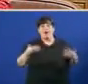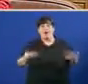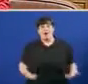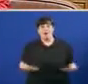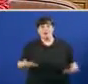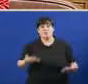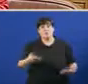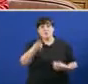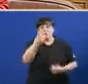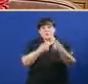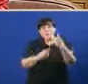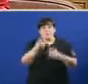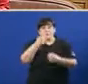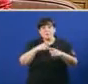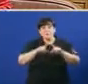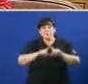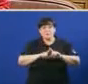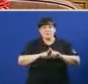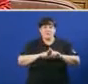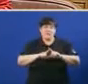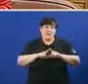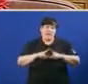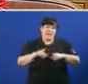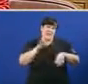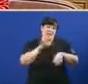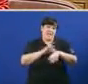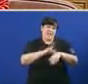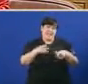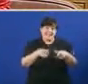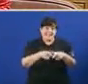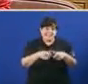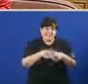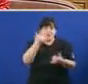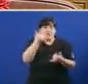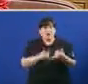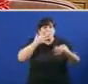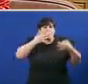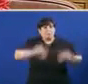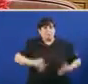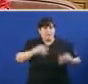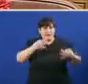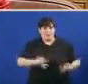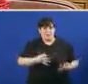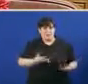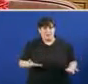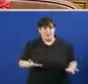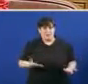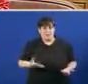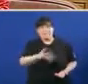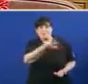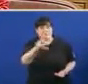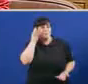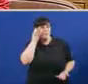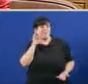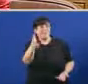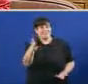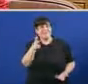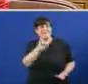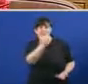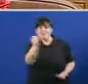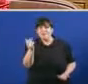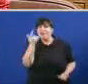As Pontes está en risco. Quero lembrarlle hoxe que as mulleres tamén temos dereitos. E quero que nos diga se vostede